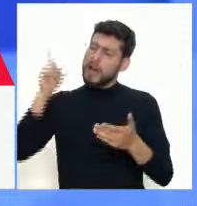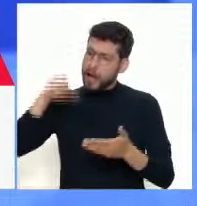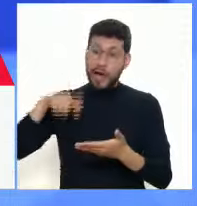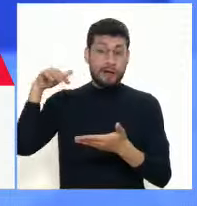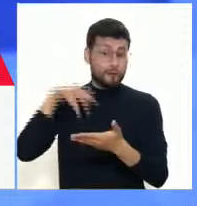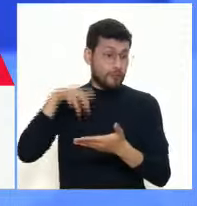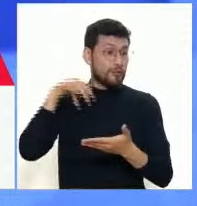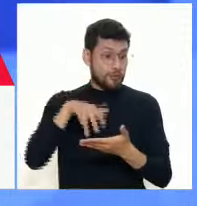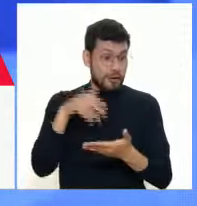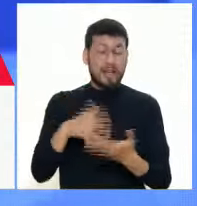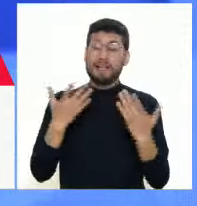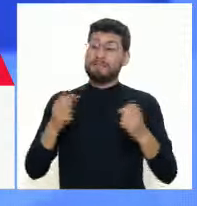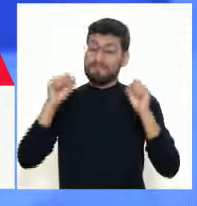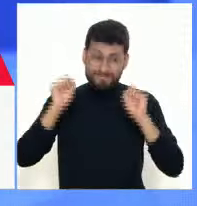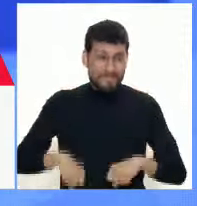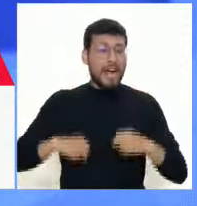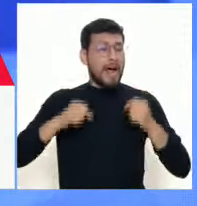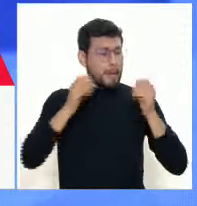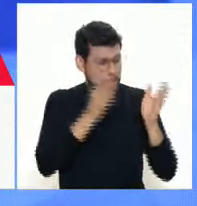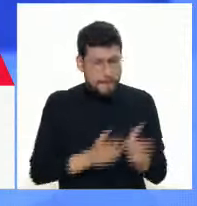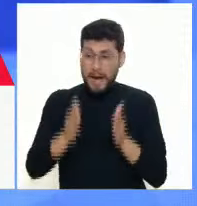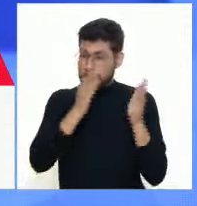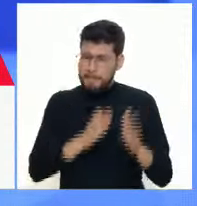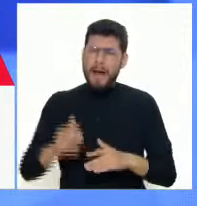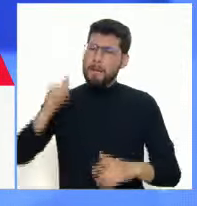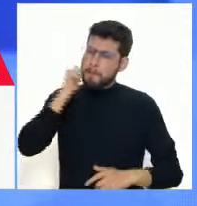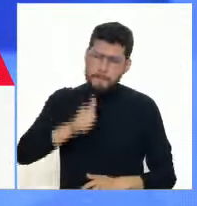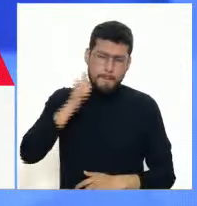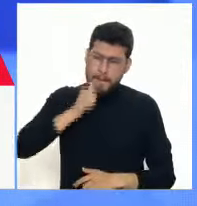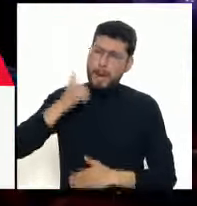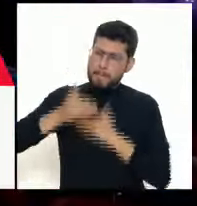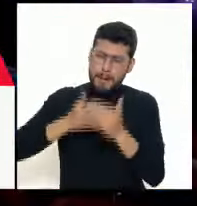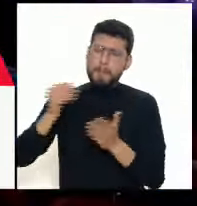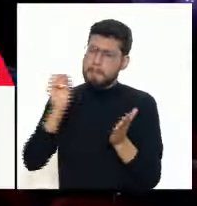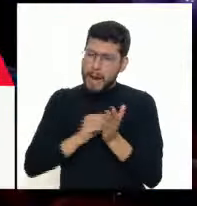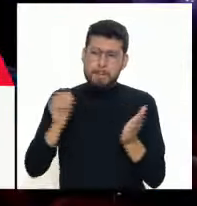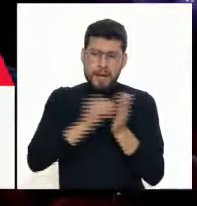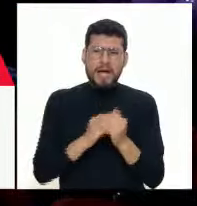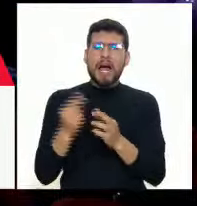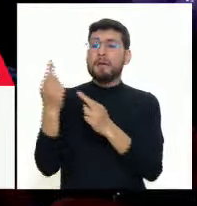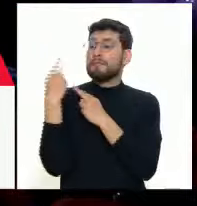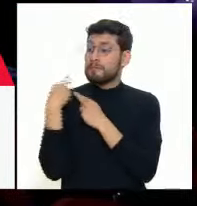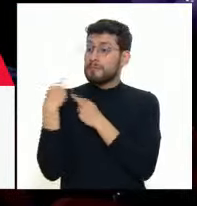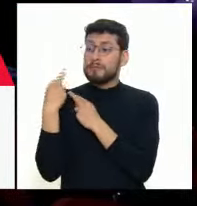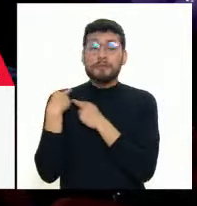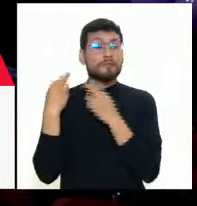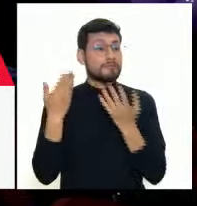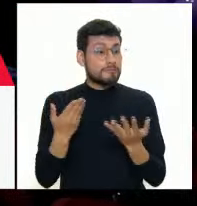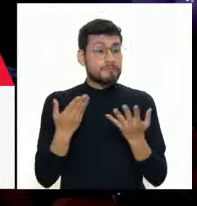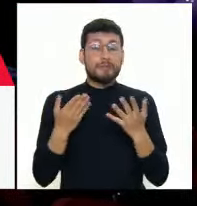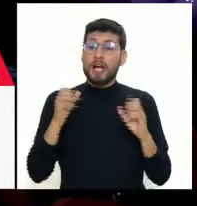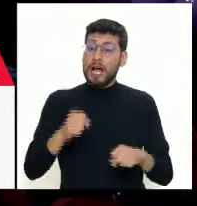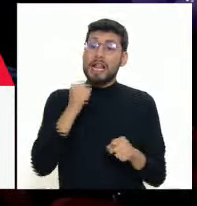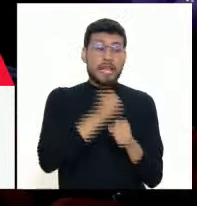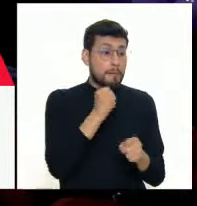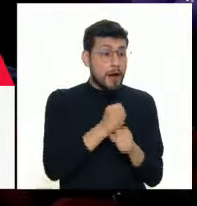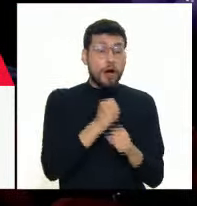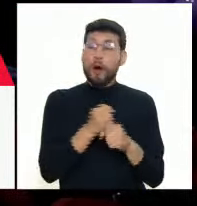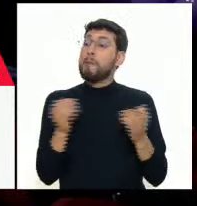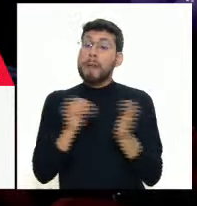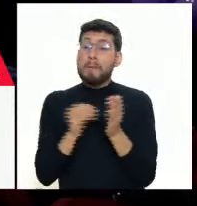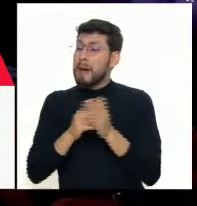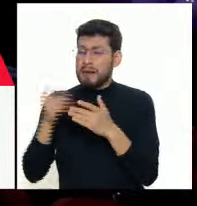estudien, dedíquense a prepararse cada día más. Las responsabilidades del trabajo y